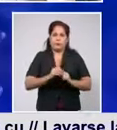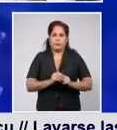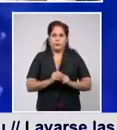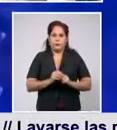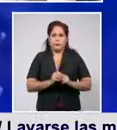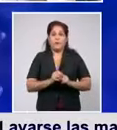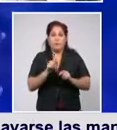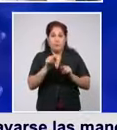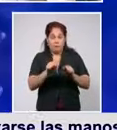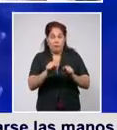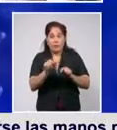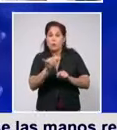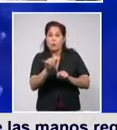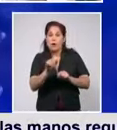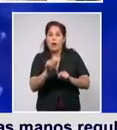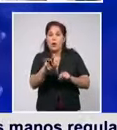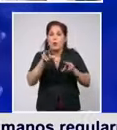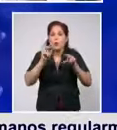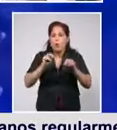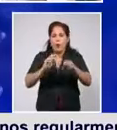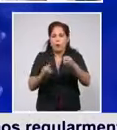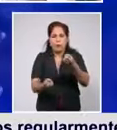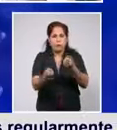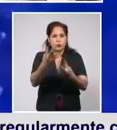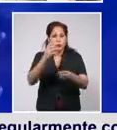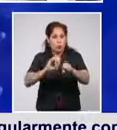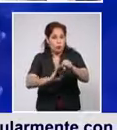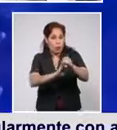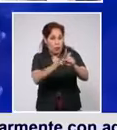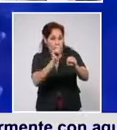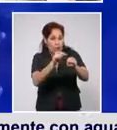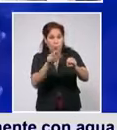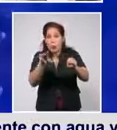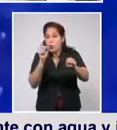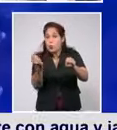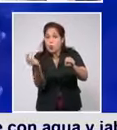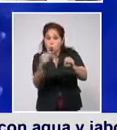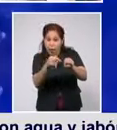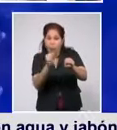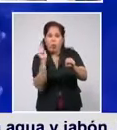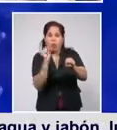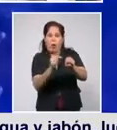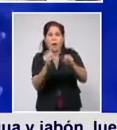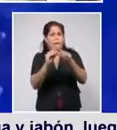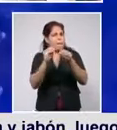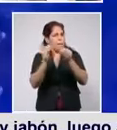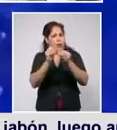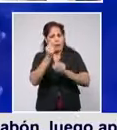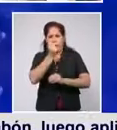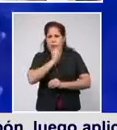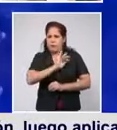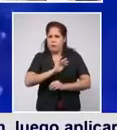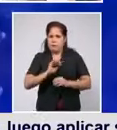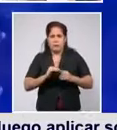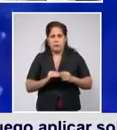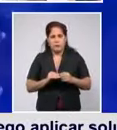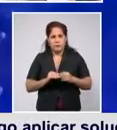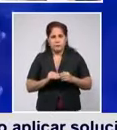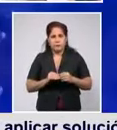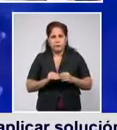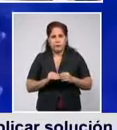que las nuevas cepas, lo que sí está demostrado es la alta contagiosidad que tienen